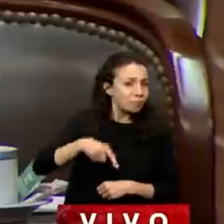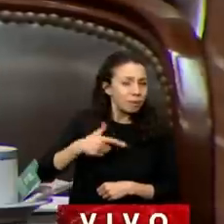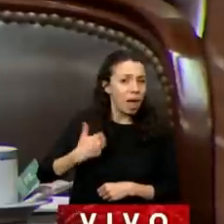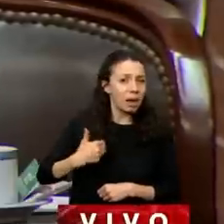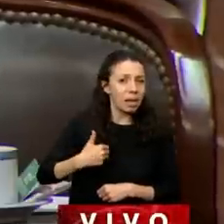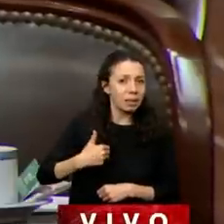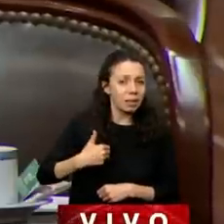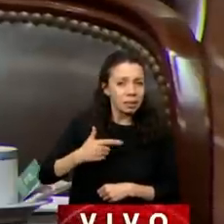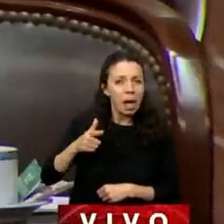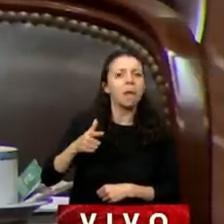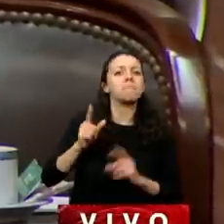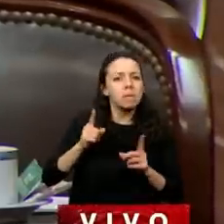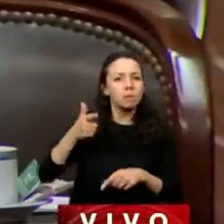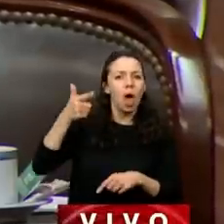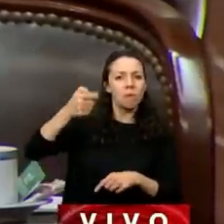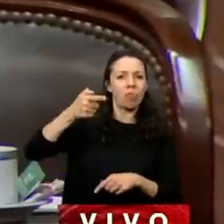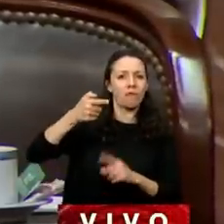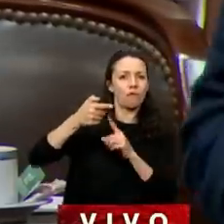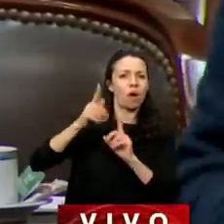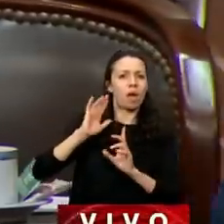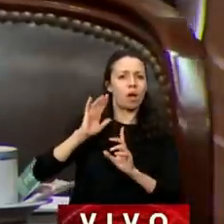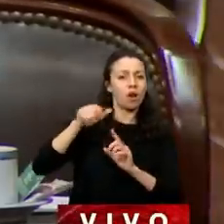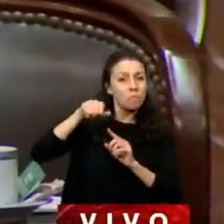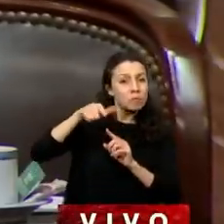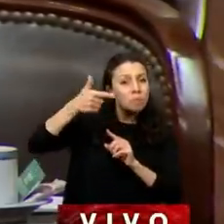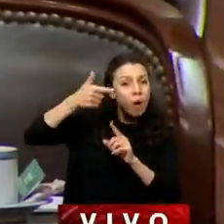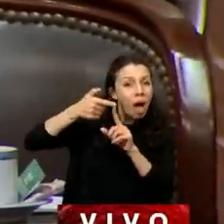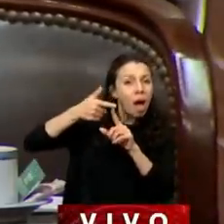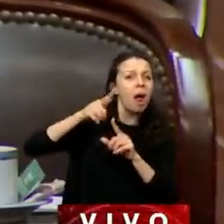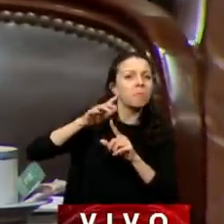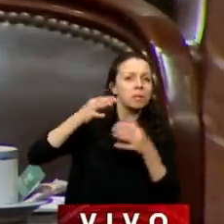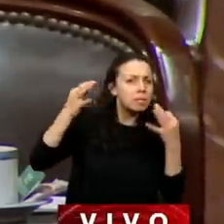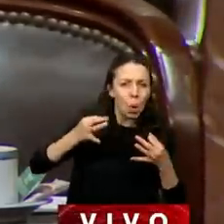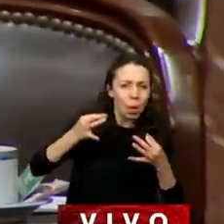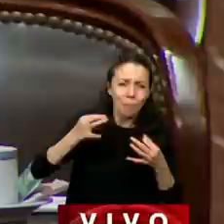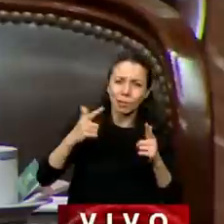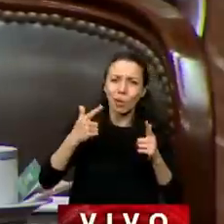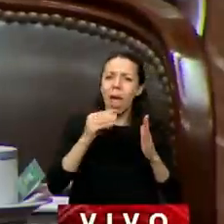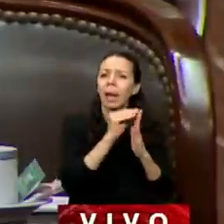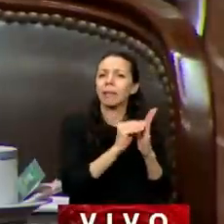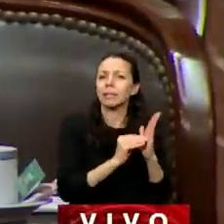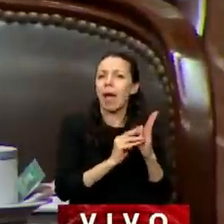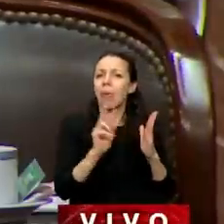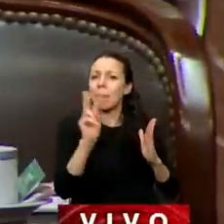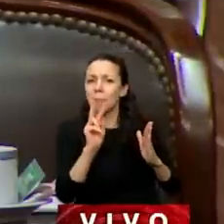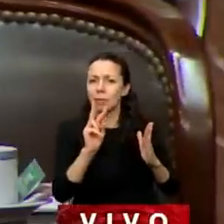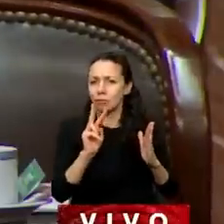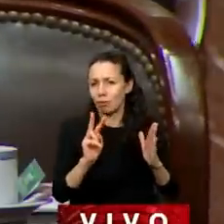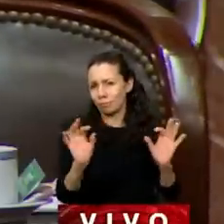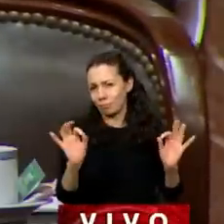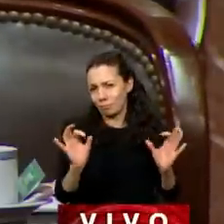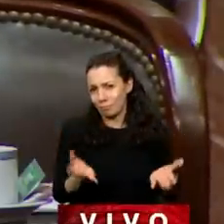con un arma de fuego que seguramente no estaba registrada, ¿cierto?